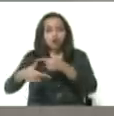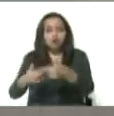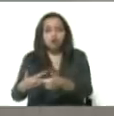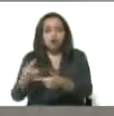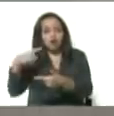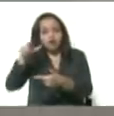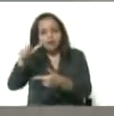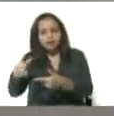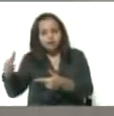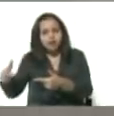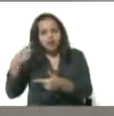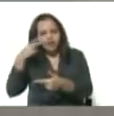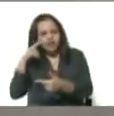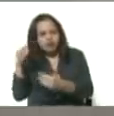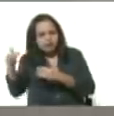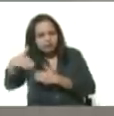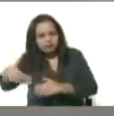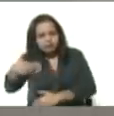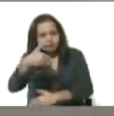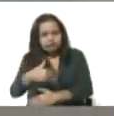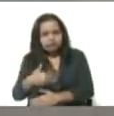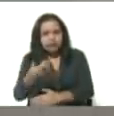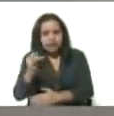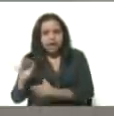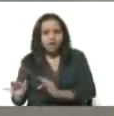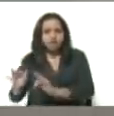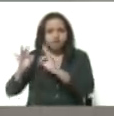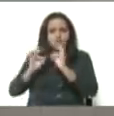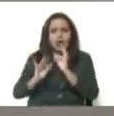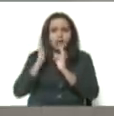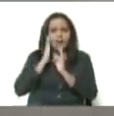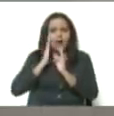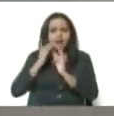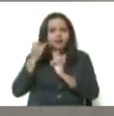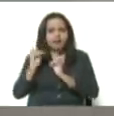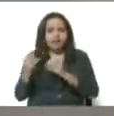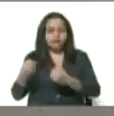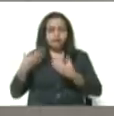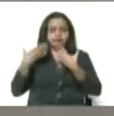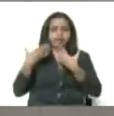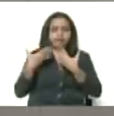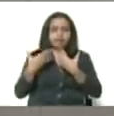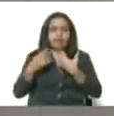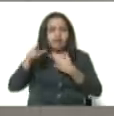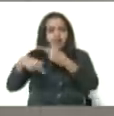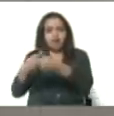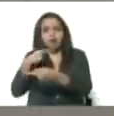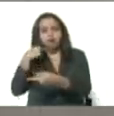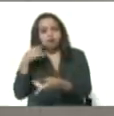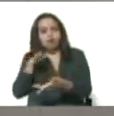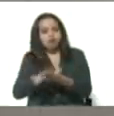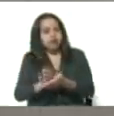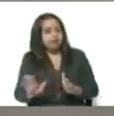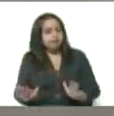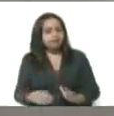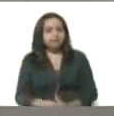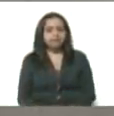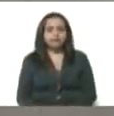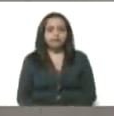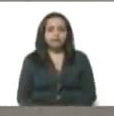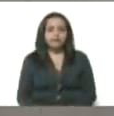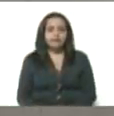familiar ingresó por una trocha sin ningún tipo de control y las contagió lamentablemente.